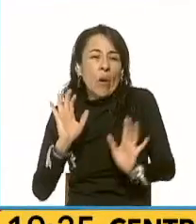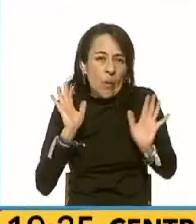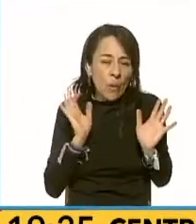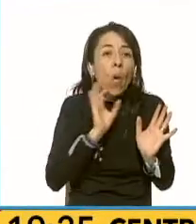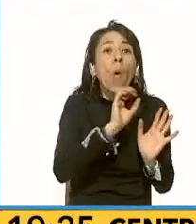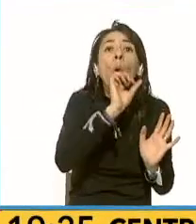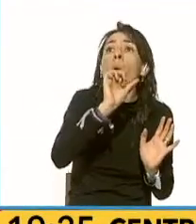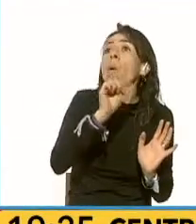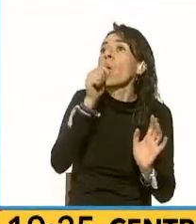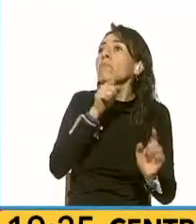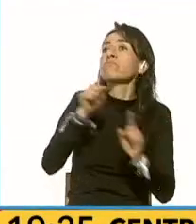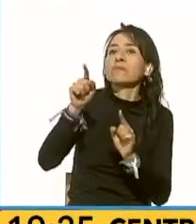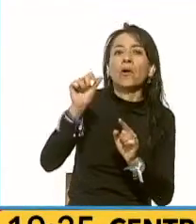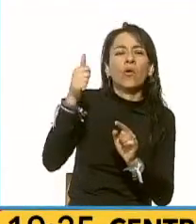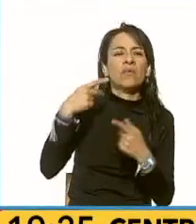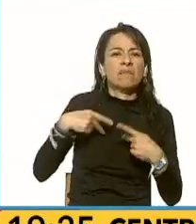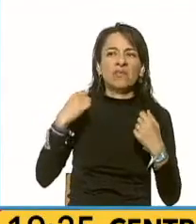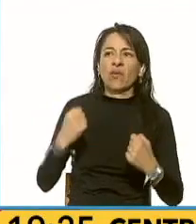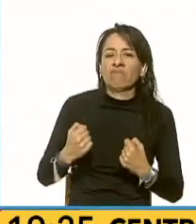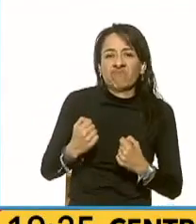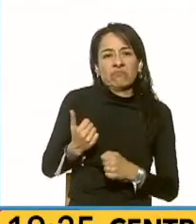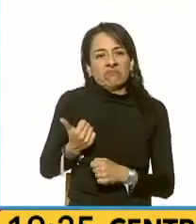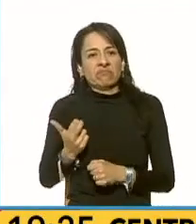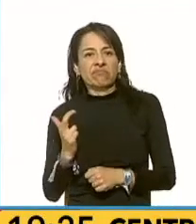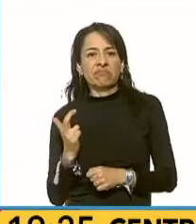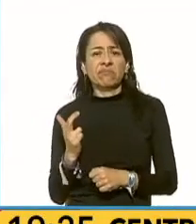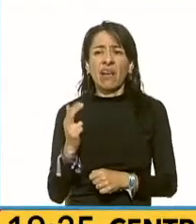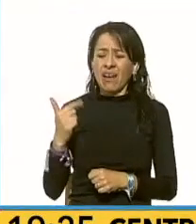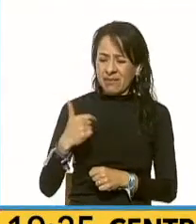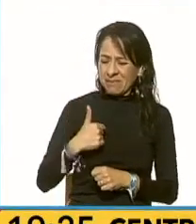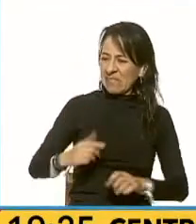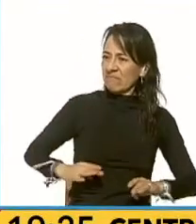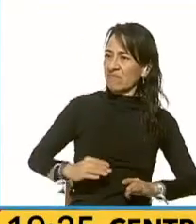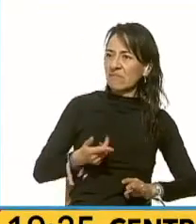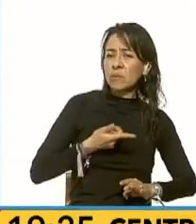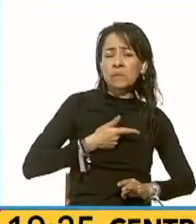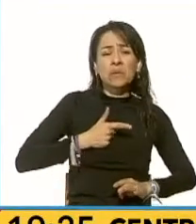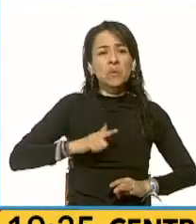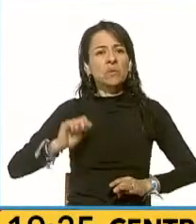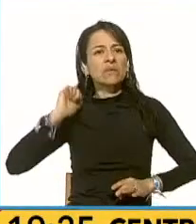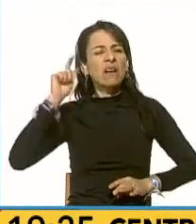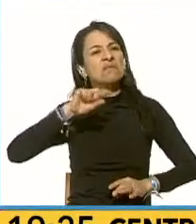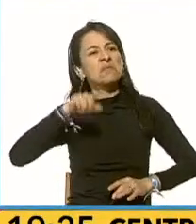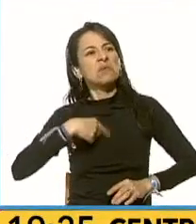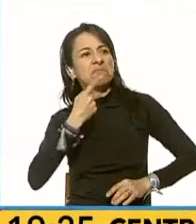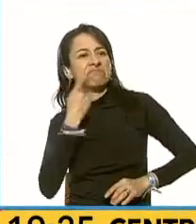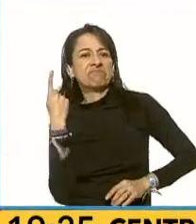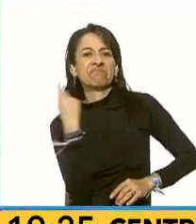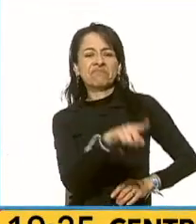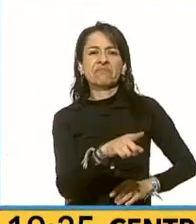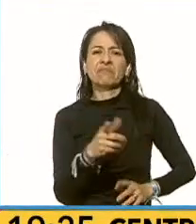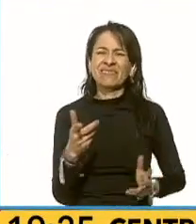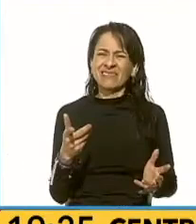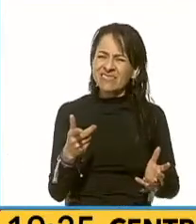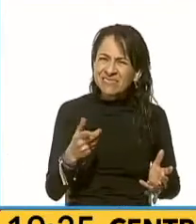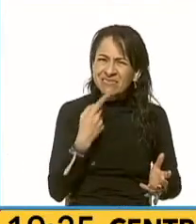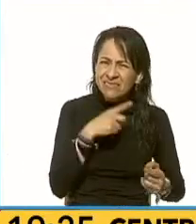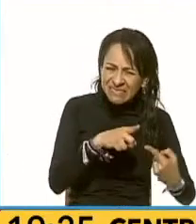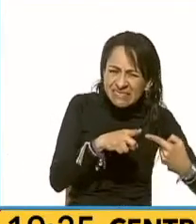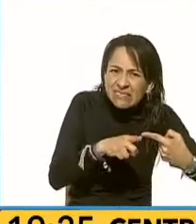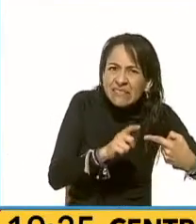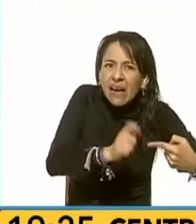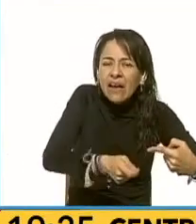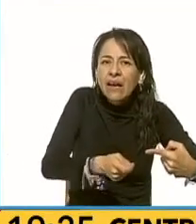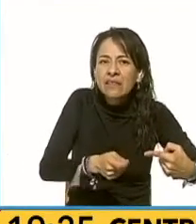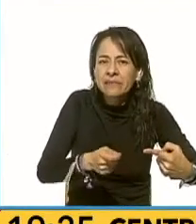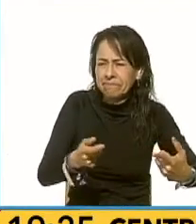persona simplemente porque le incomoda esa crítica demanda argumentando cuestiones controvertidas, falsas, y